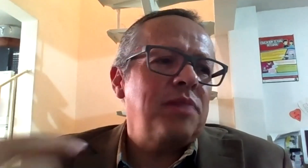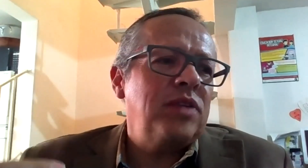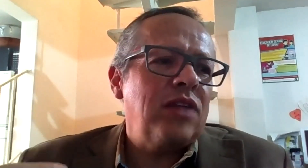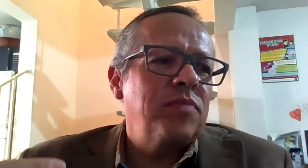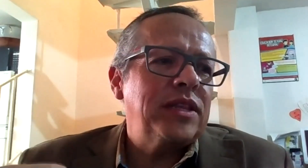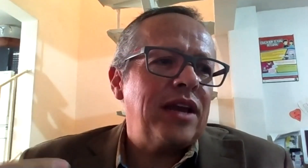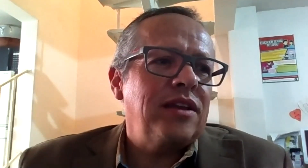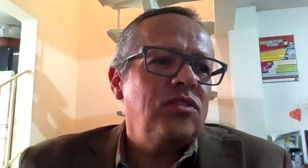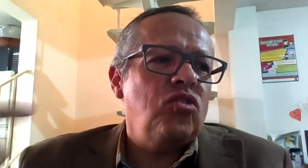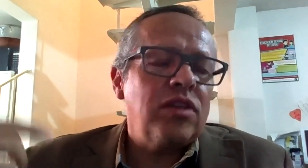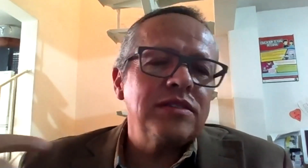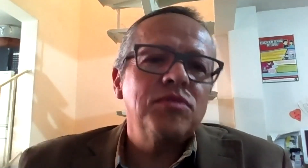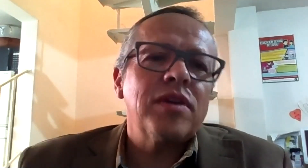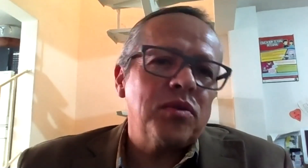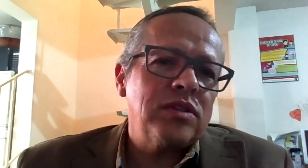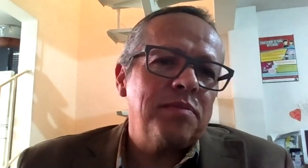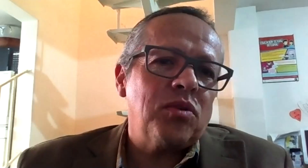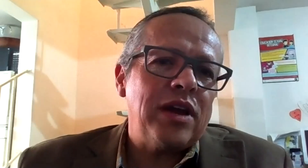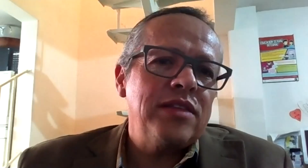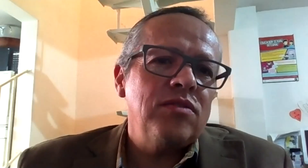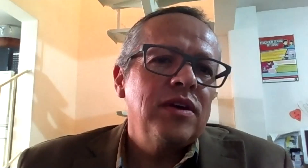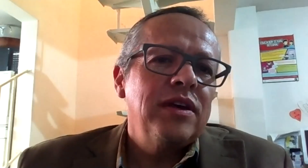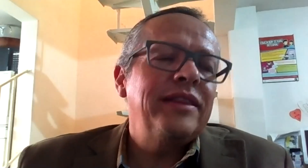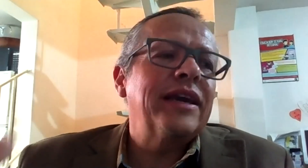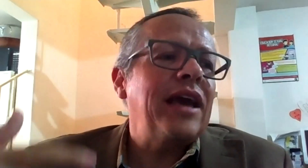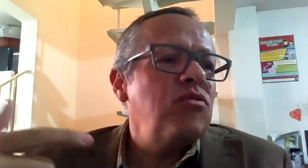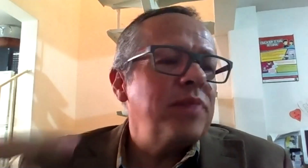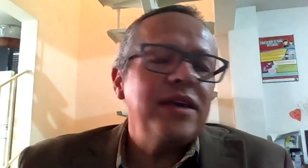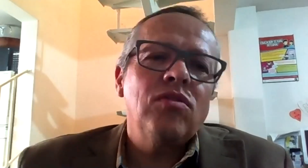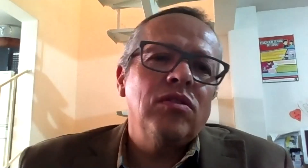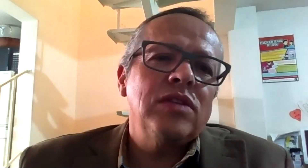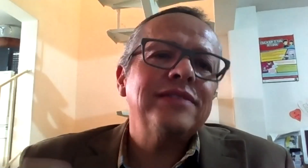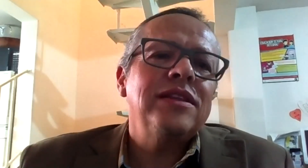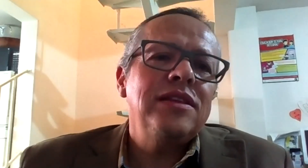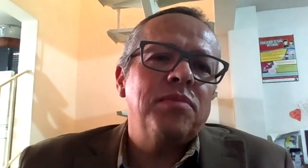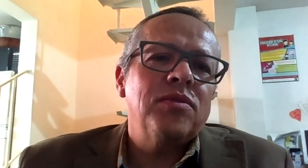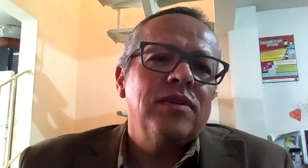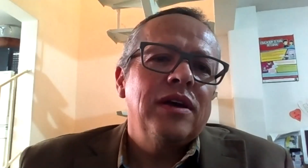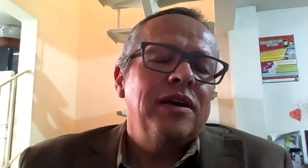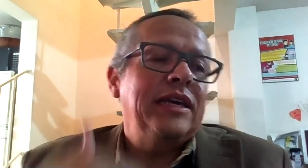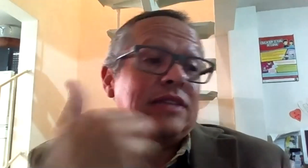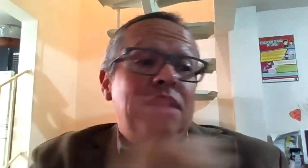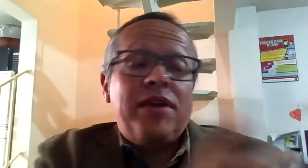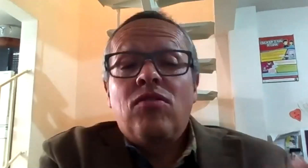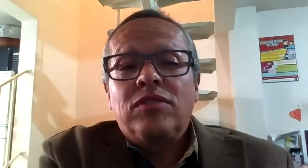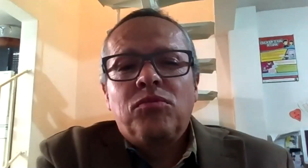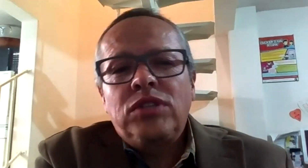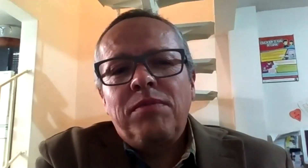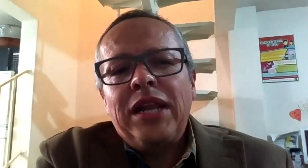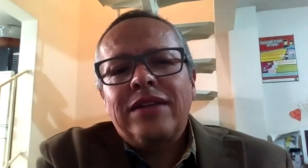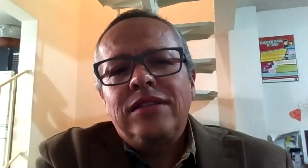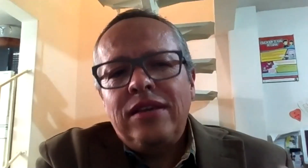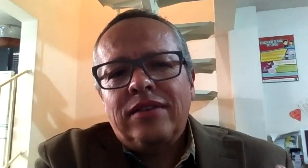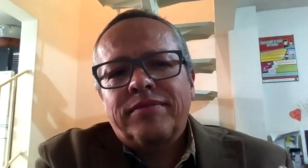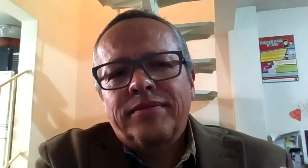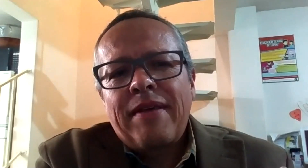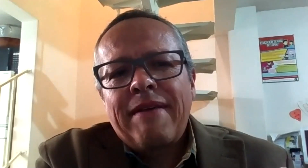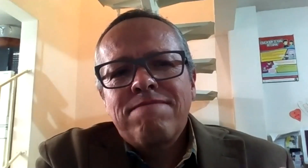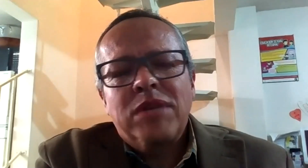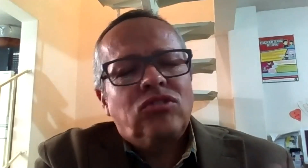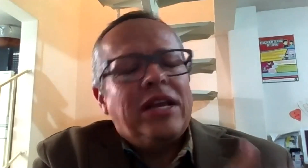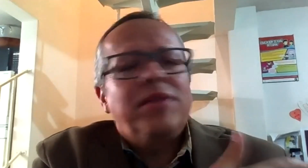lleva algo, pues, de lo que se acaba de, de robar o que se ve que se está cometiendo un delito. Si